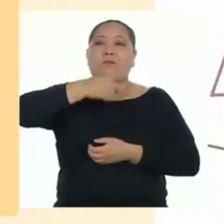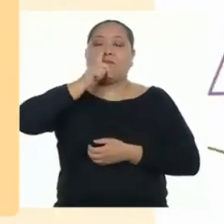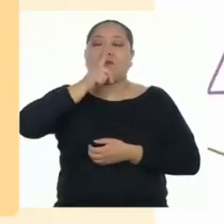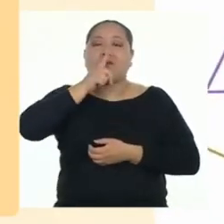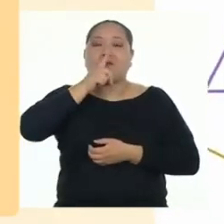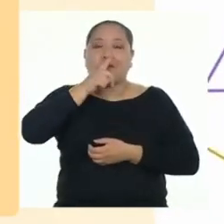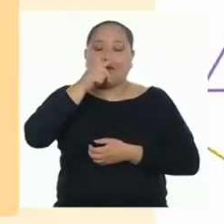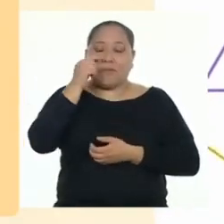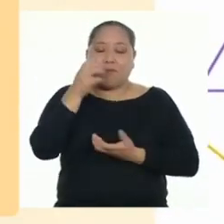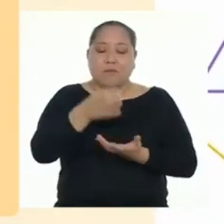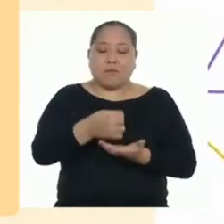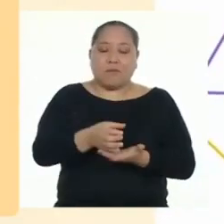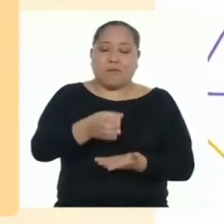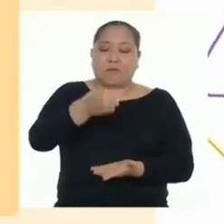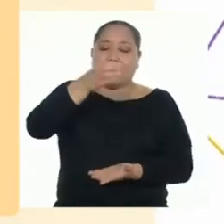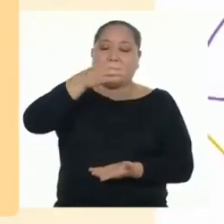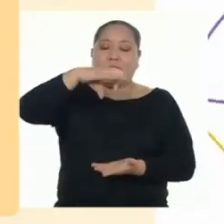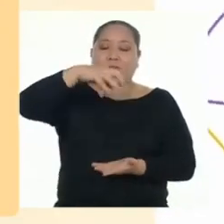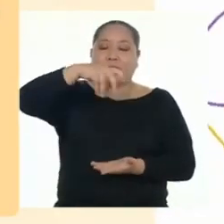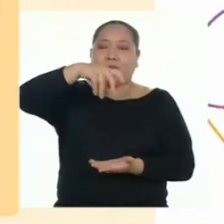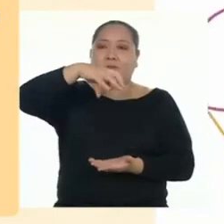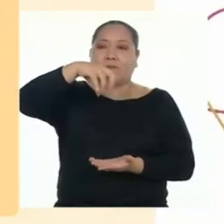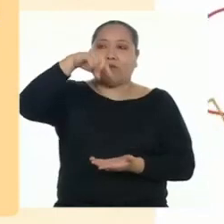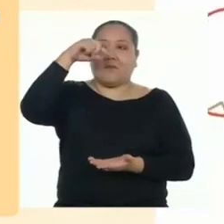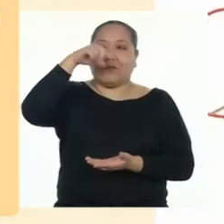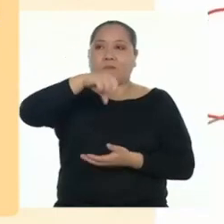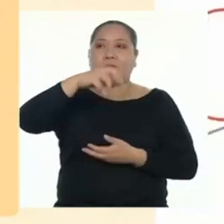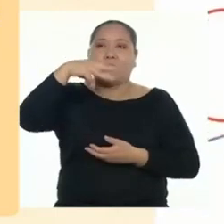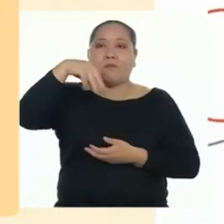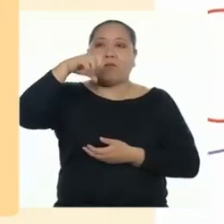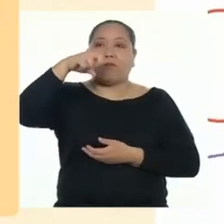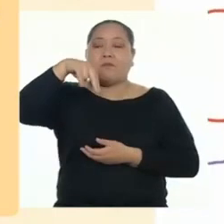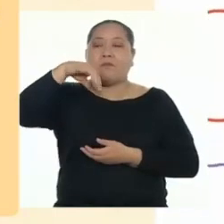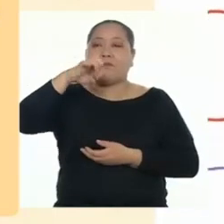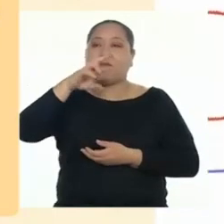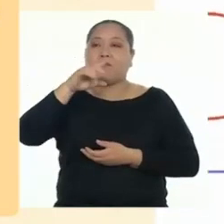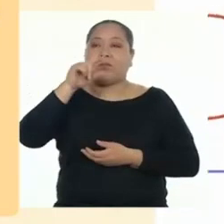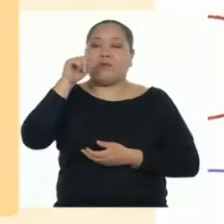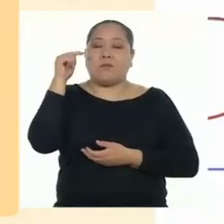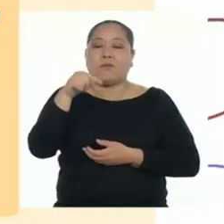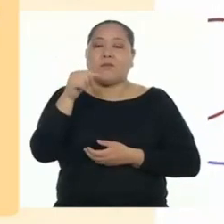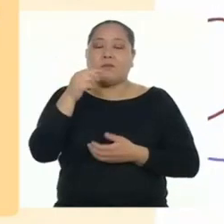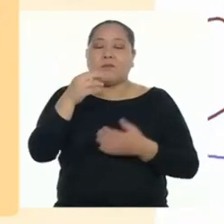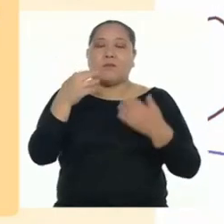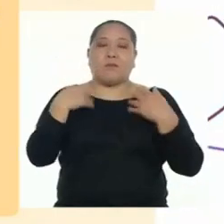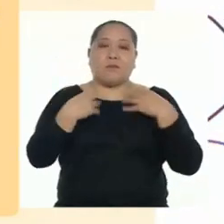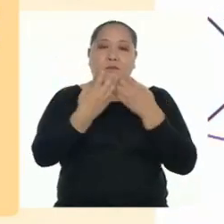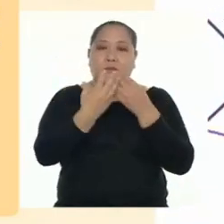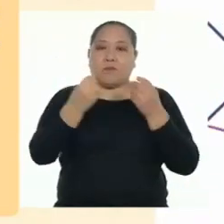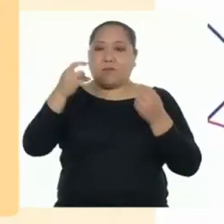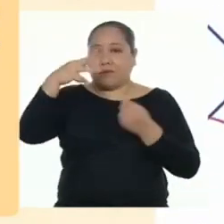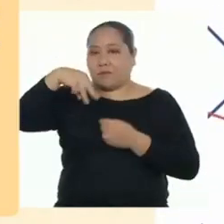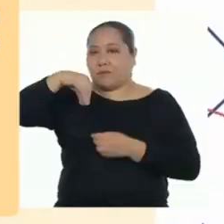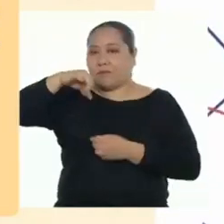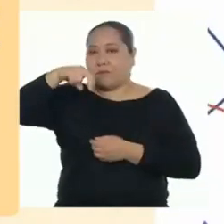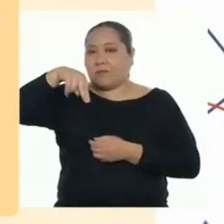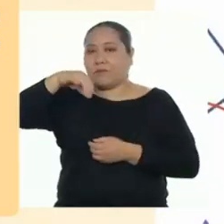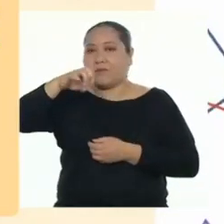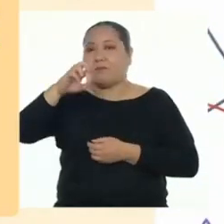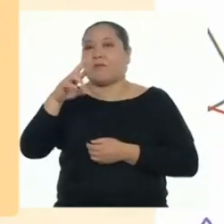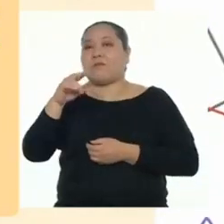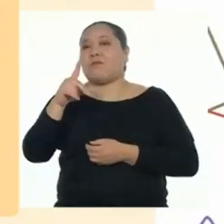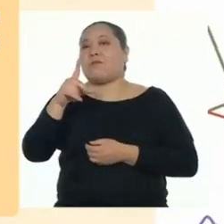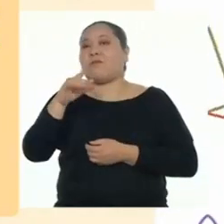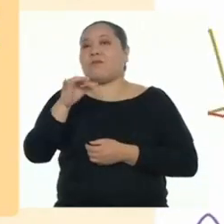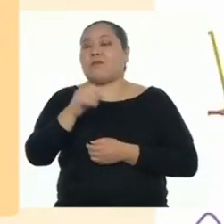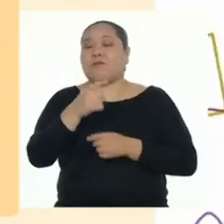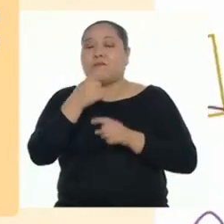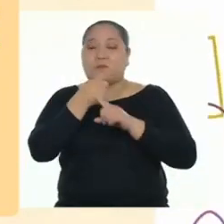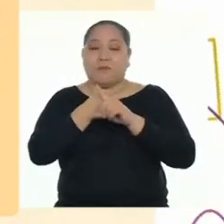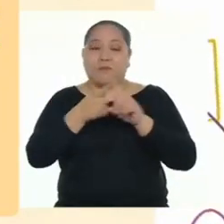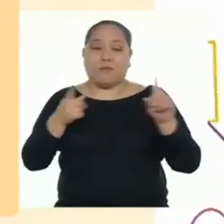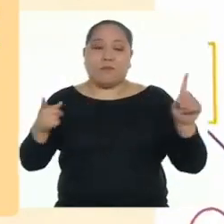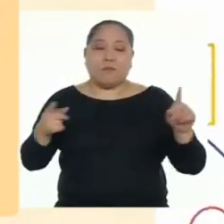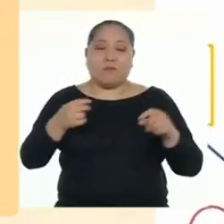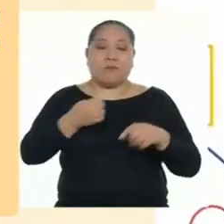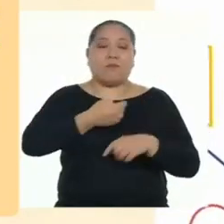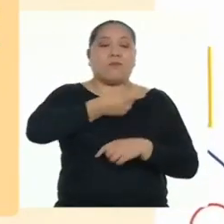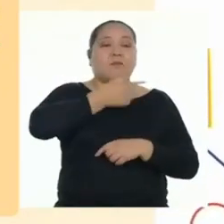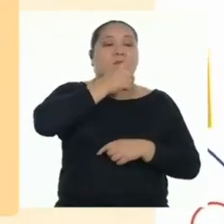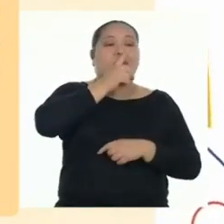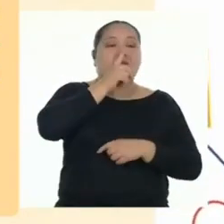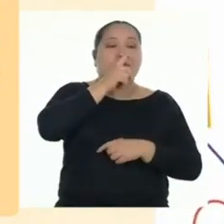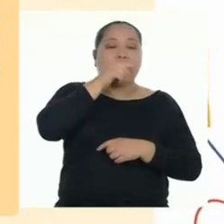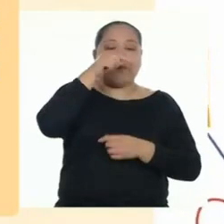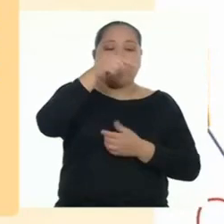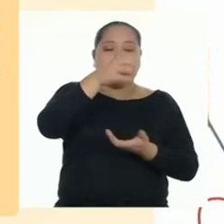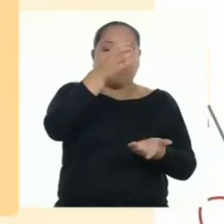agua mineral, debido a que esta muestra de agua contiene mayores minerales de los que se alimentan en comparación a la